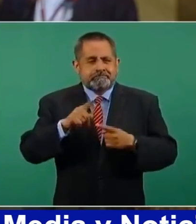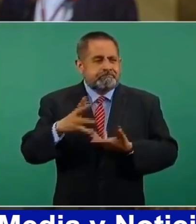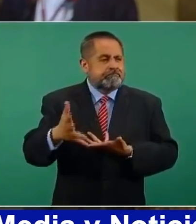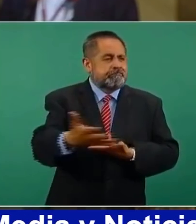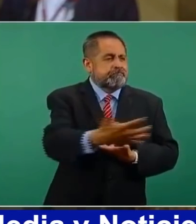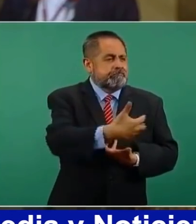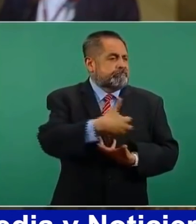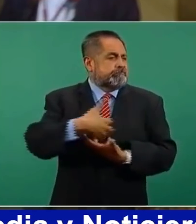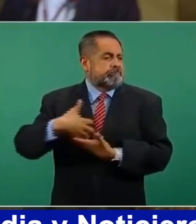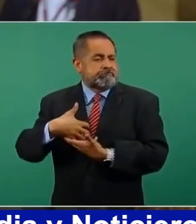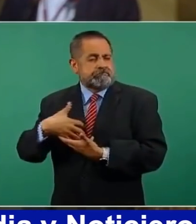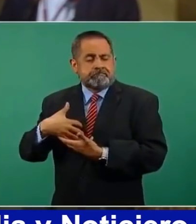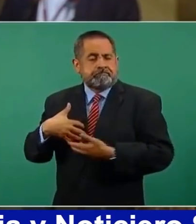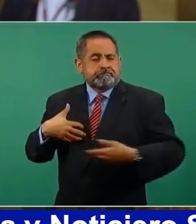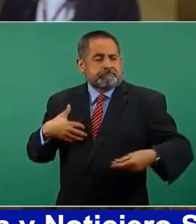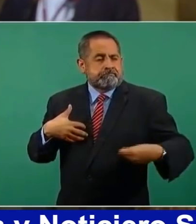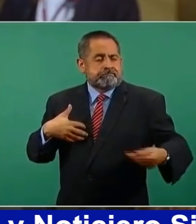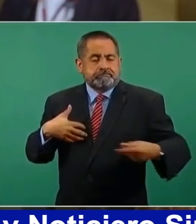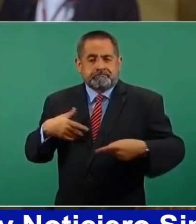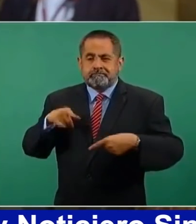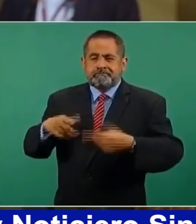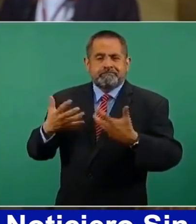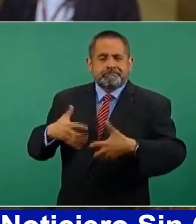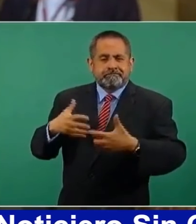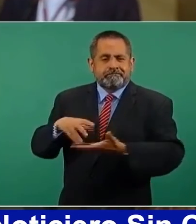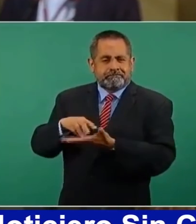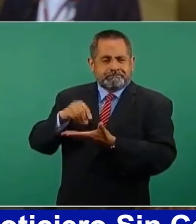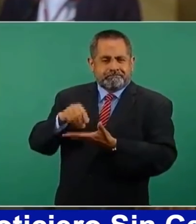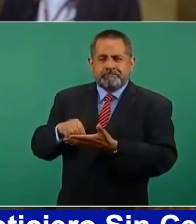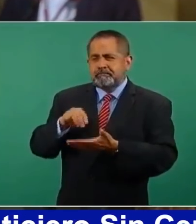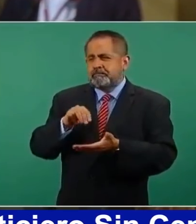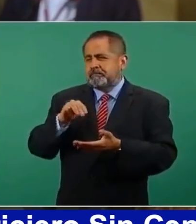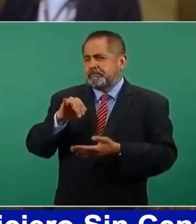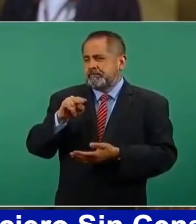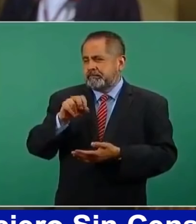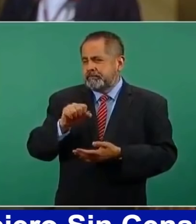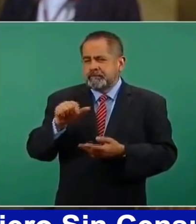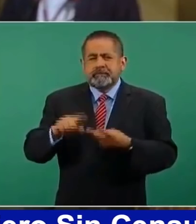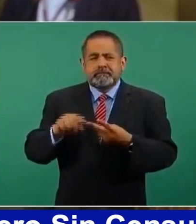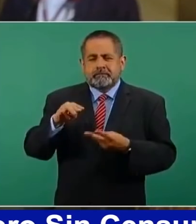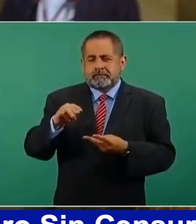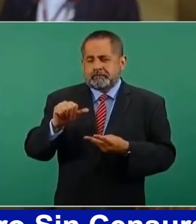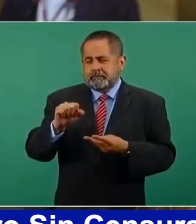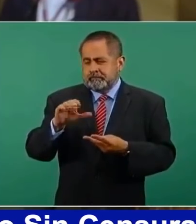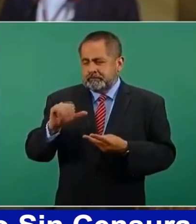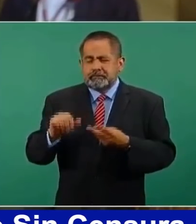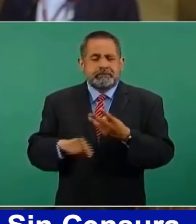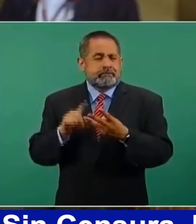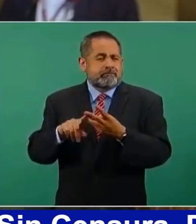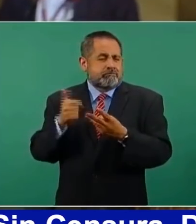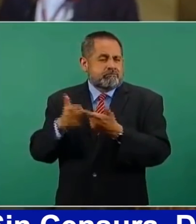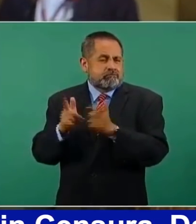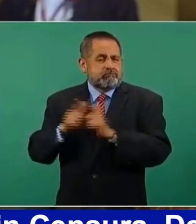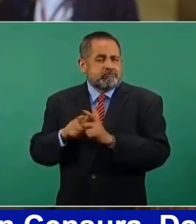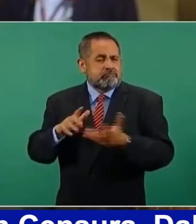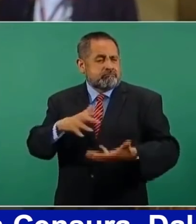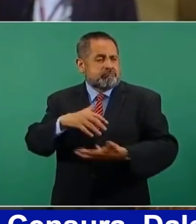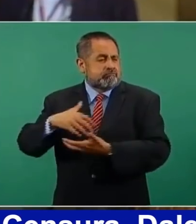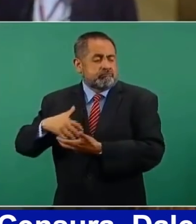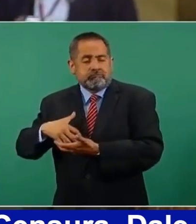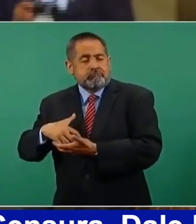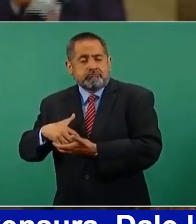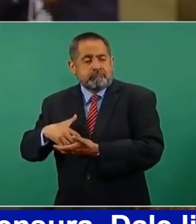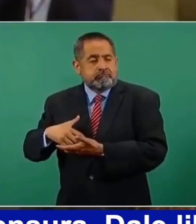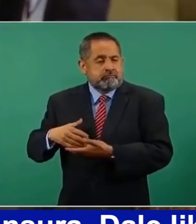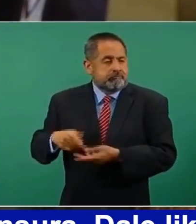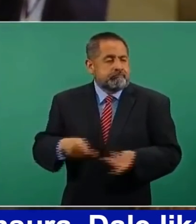y especulación de harineras como Minsa y Maseca y otros grupos